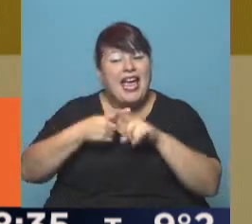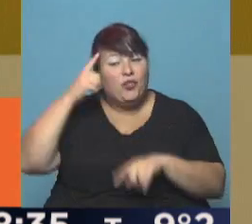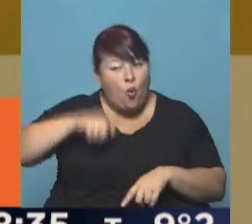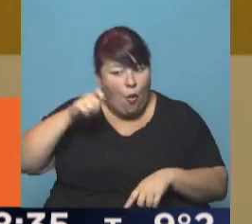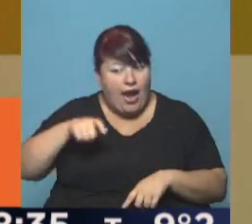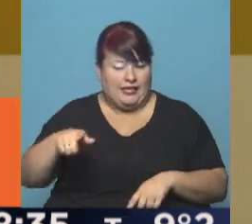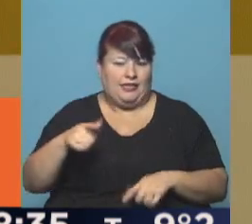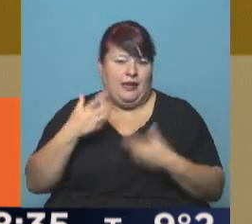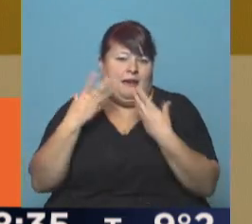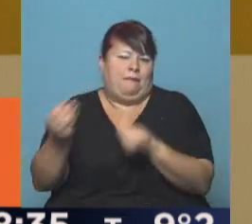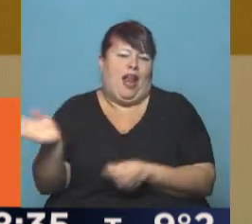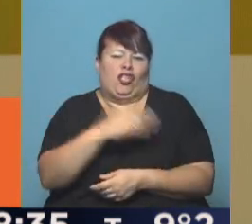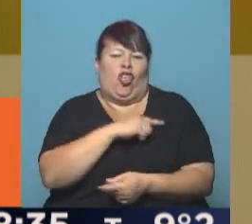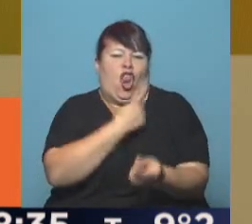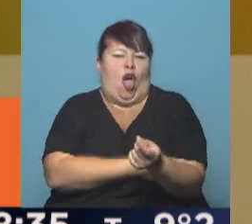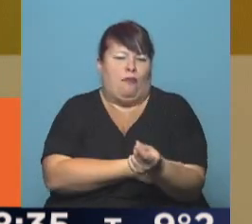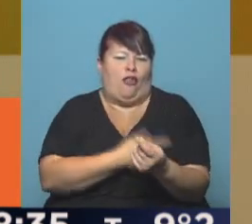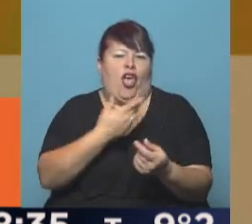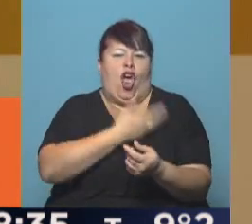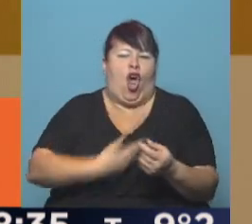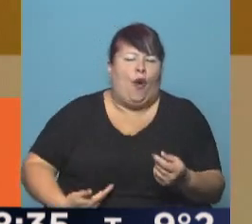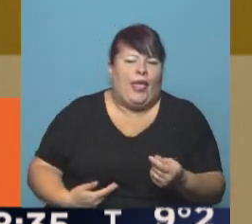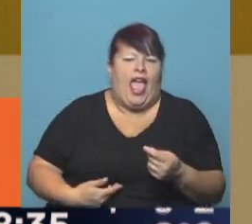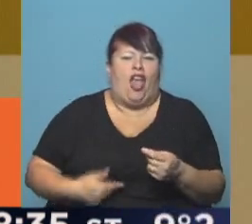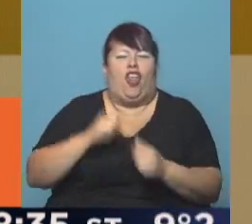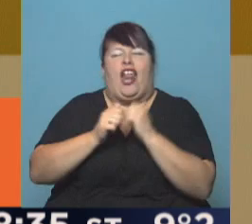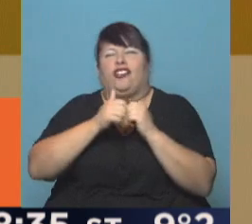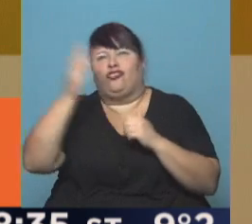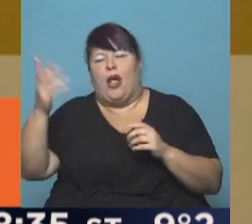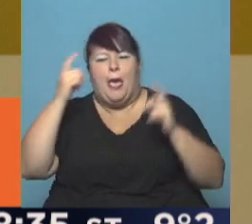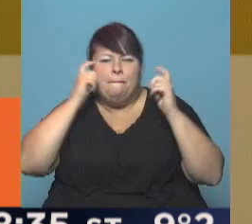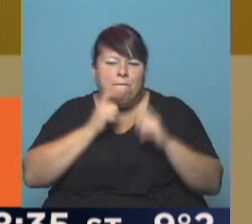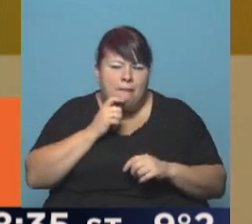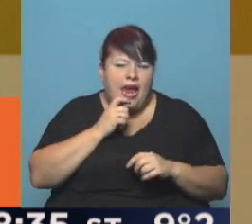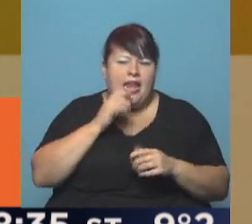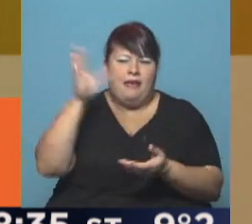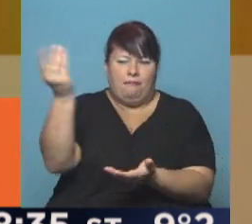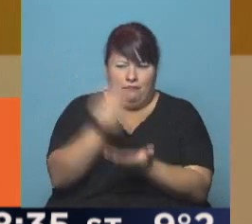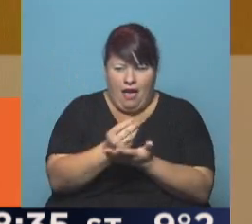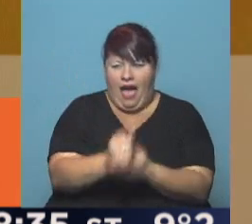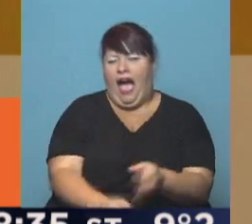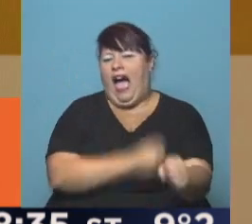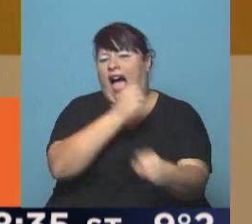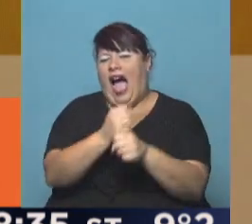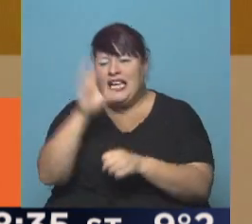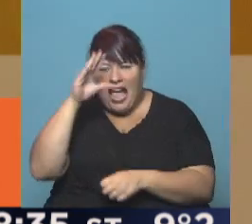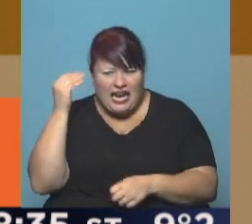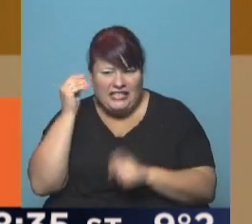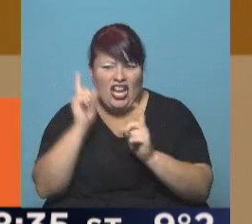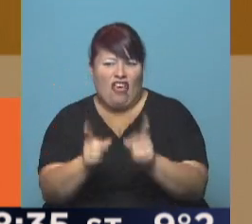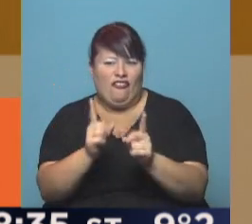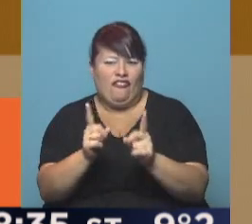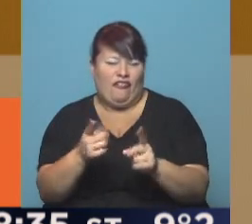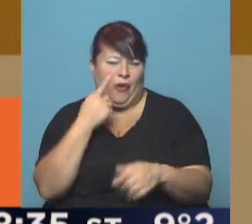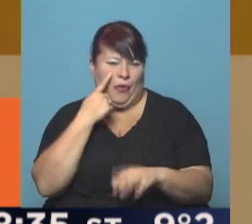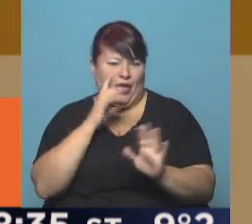y que fue un juez al servicio de todos los poderes oficialistas de la historia, desde el menemismo que lo designó hasta el cristinismo que lo dejó